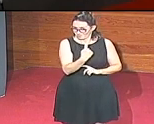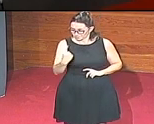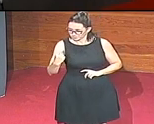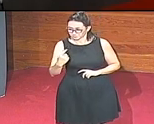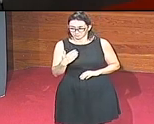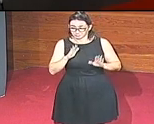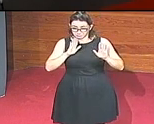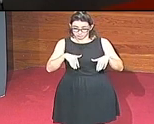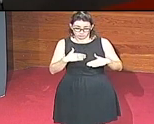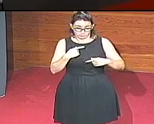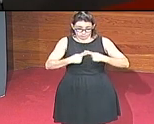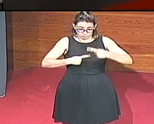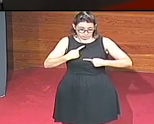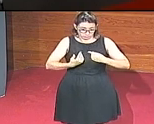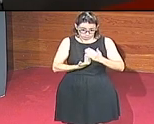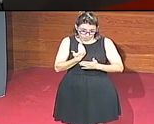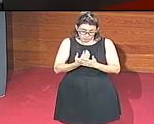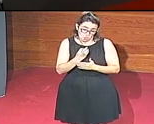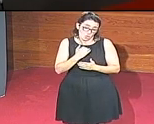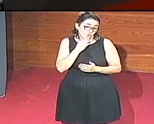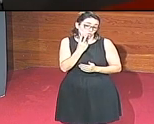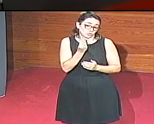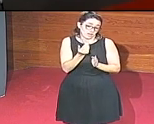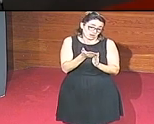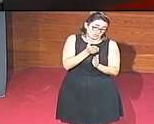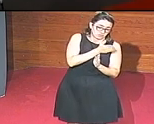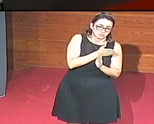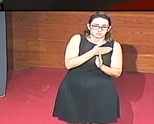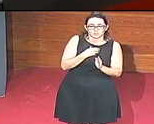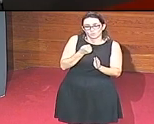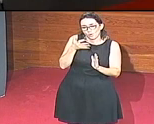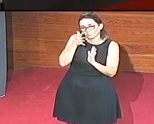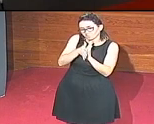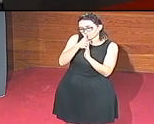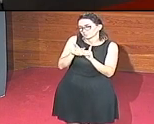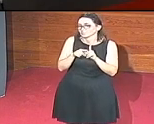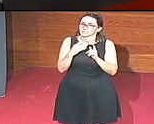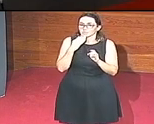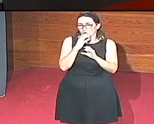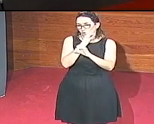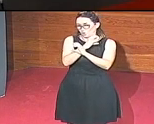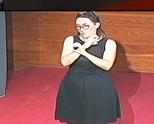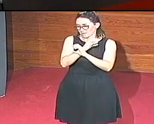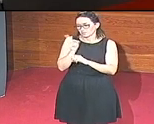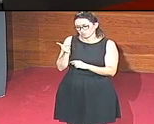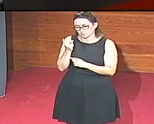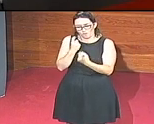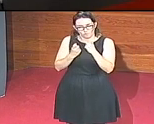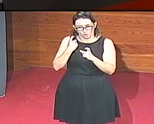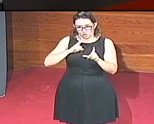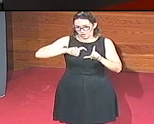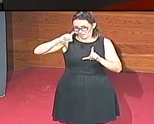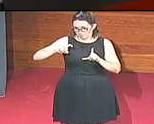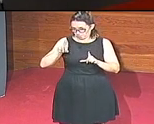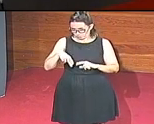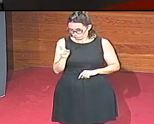bueno o dos días de antelación fui contando en formato cómic destinos infografías en formato cómic